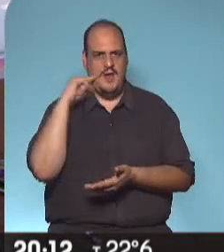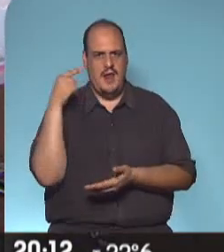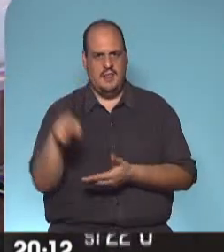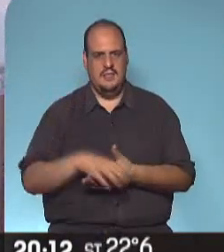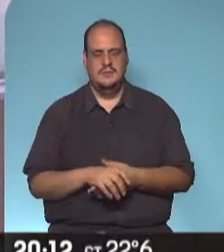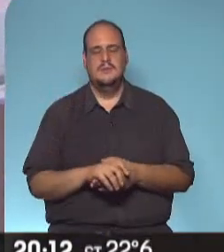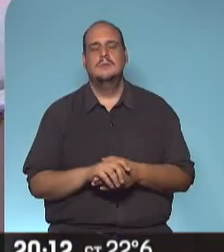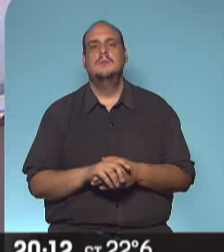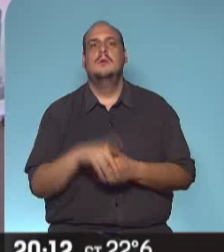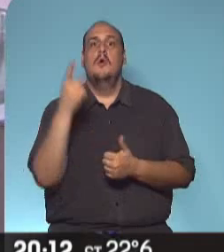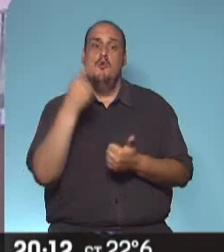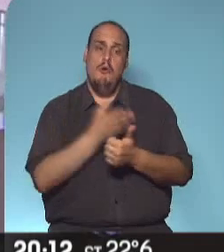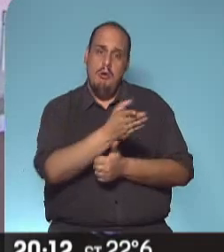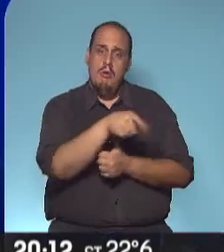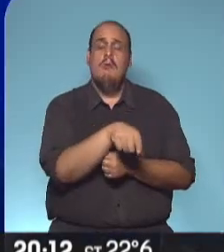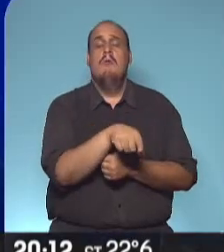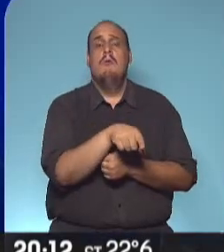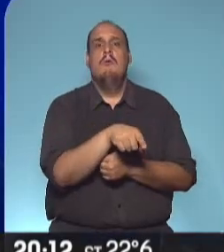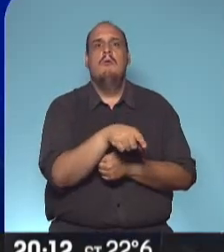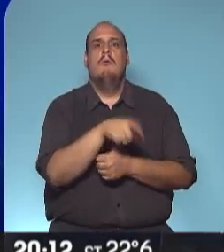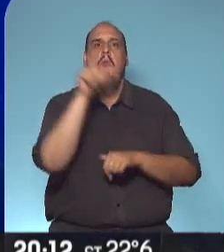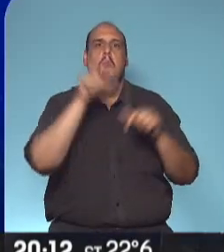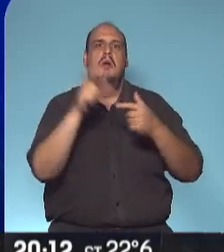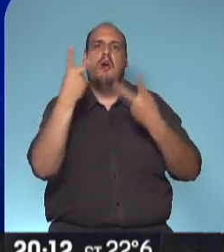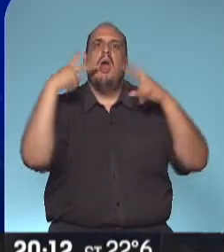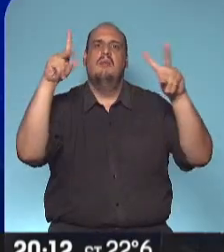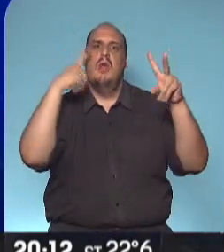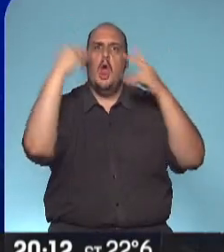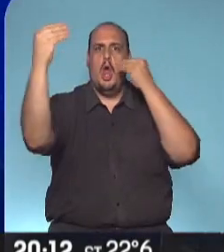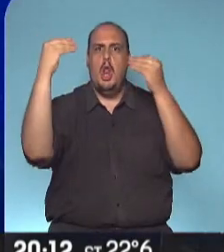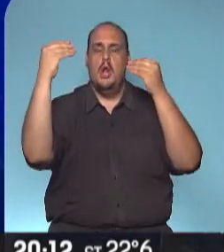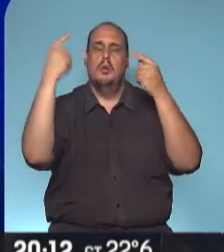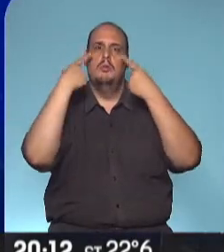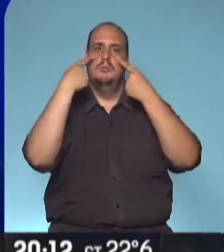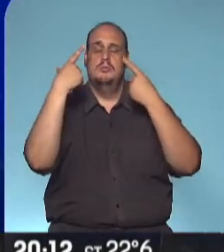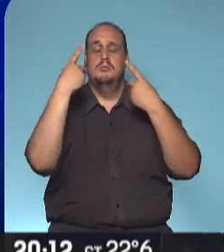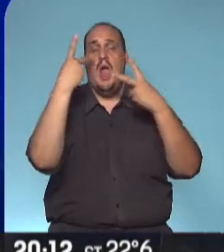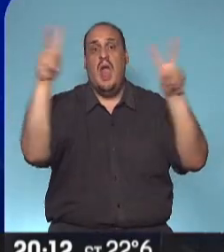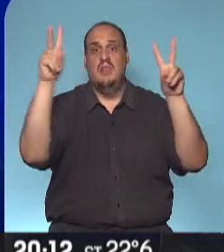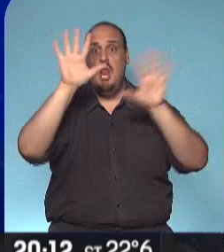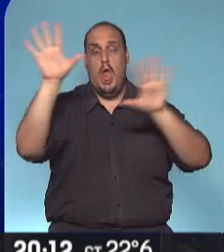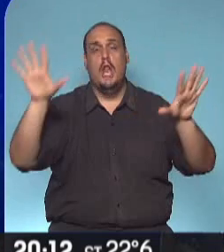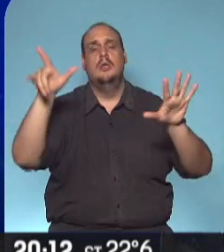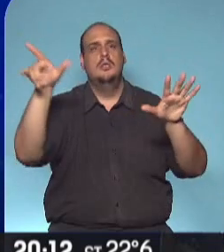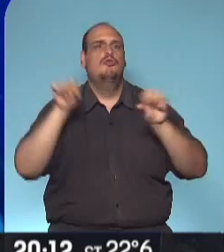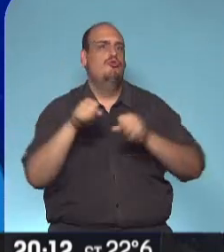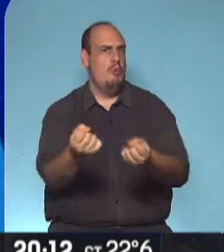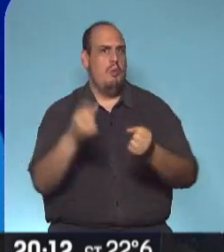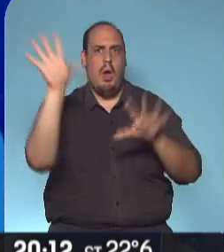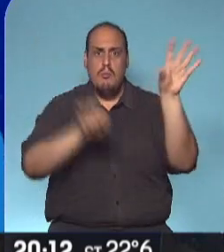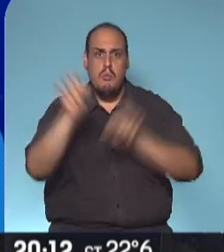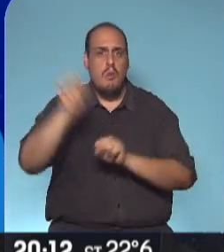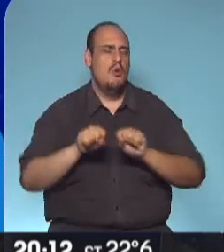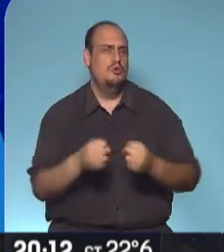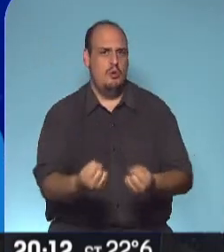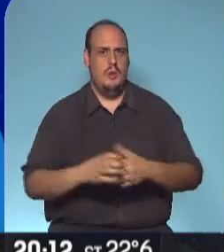la repatriación de la suspensión en los vuelos para repatriar tantos argentinos entiendo y ahora si